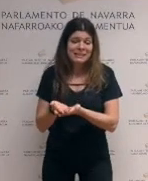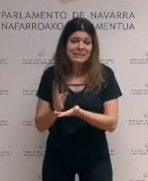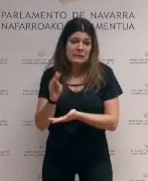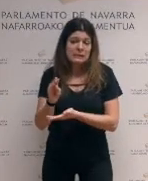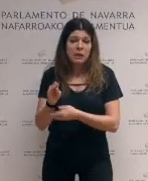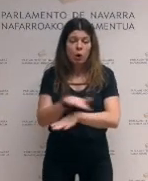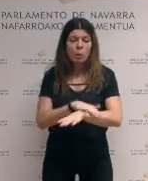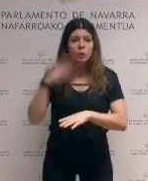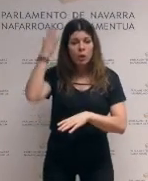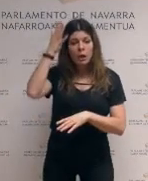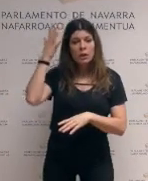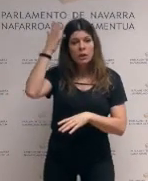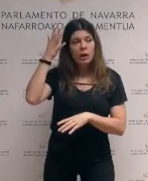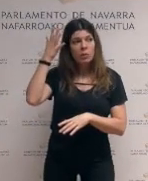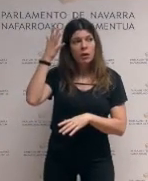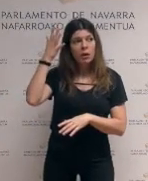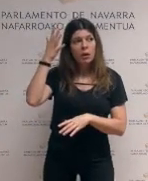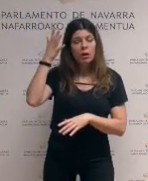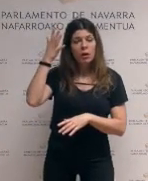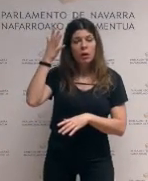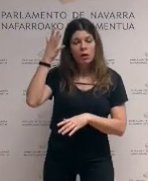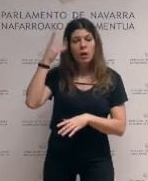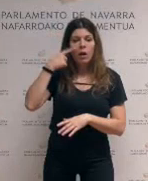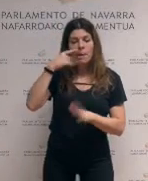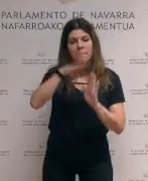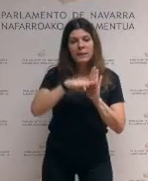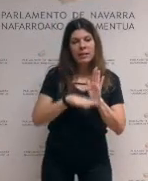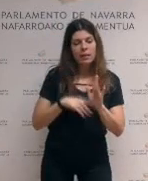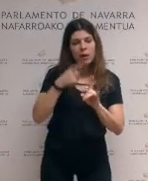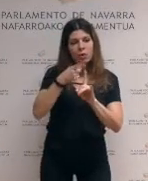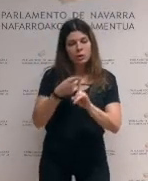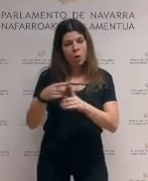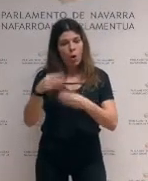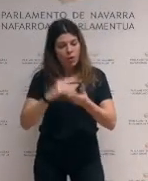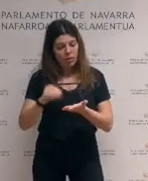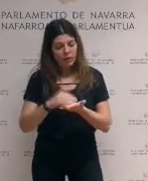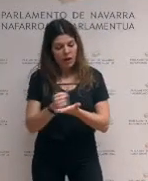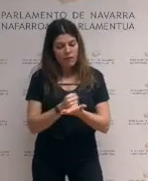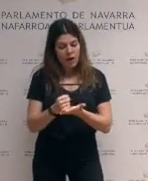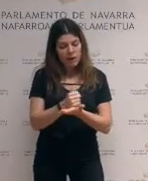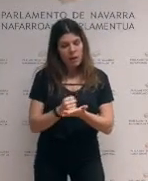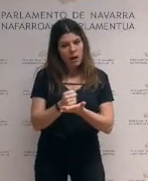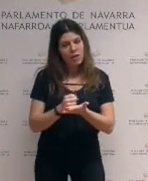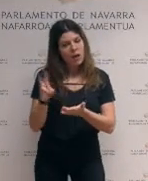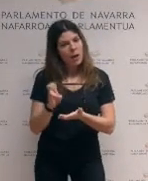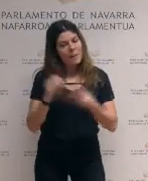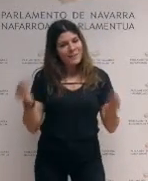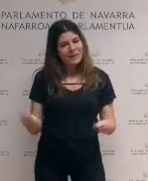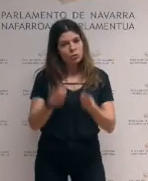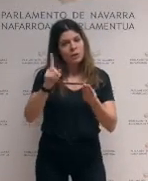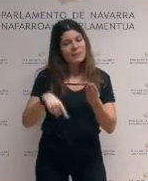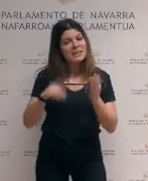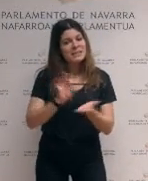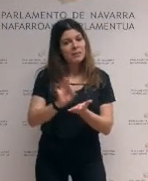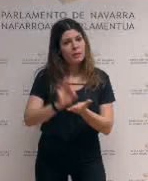que identifique e implemente medidas que mejoren la viabilidad de las oficinas de farmacia a la vez que mejoran también la calidad del